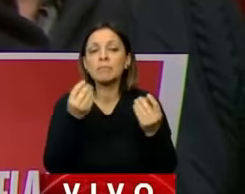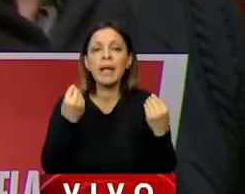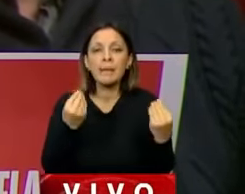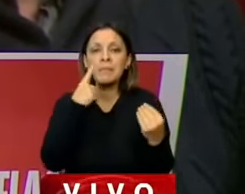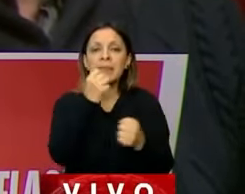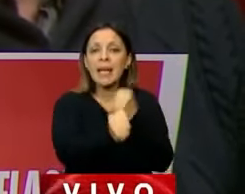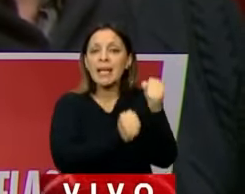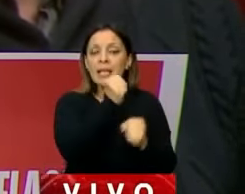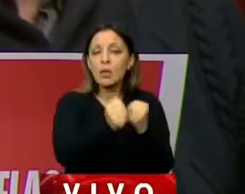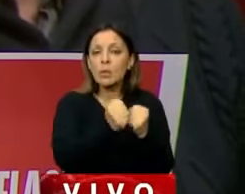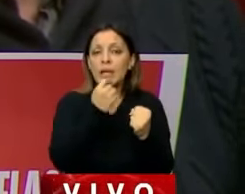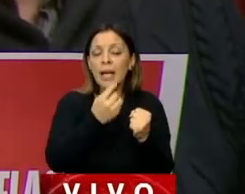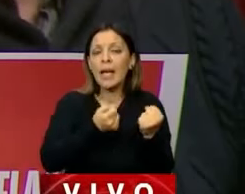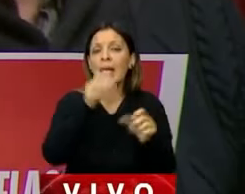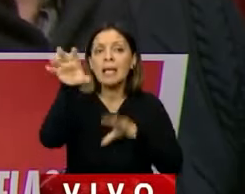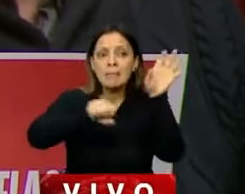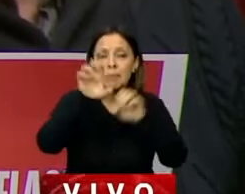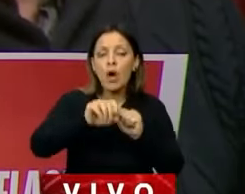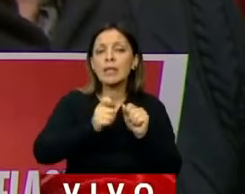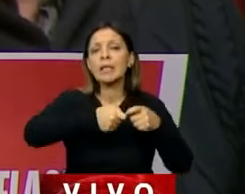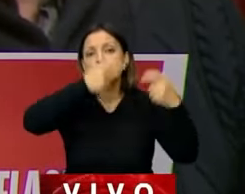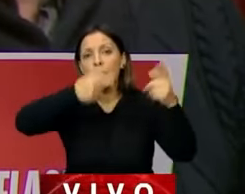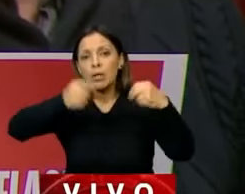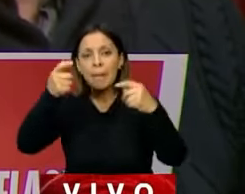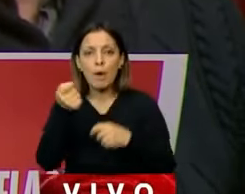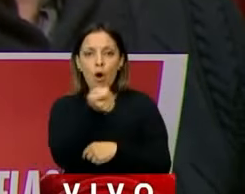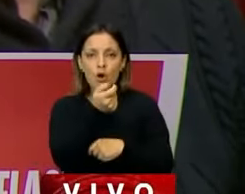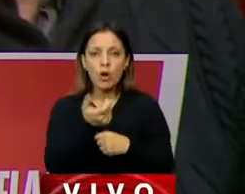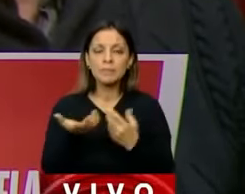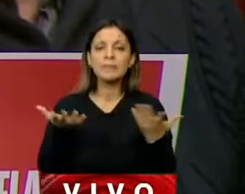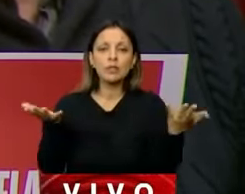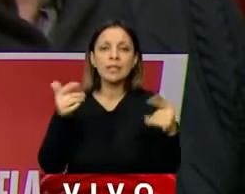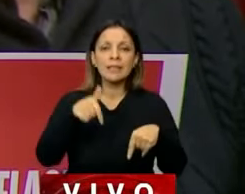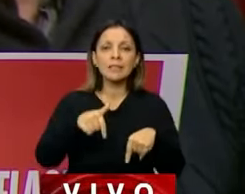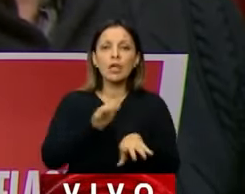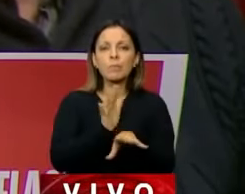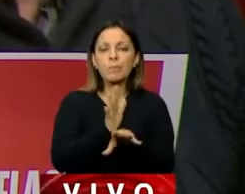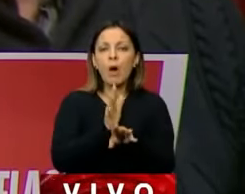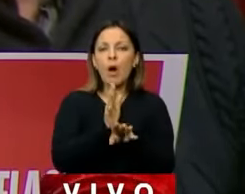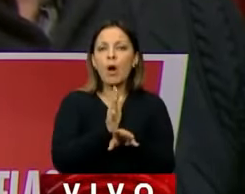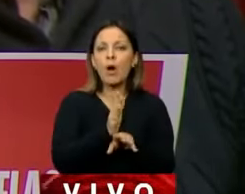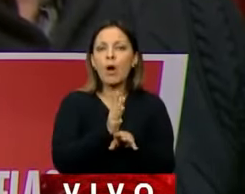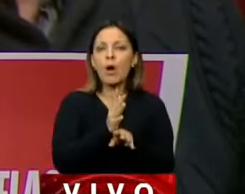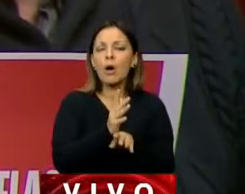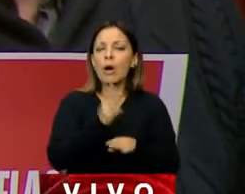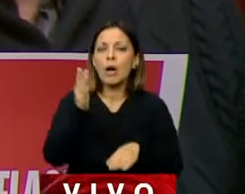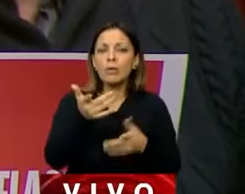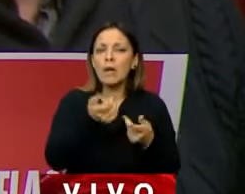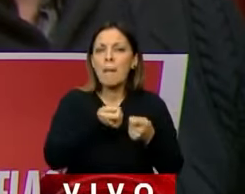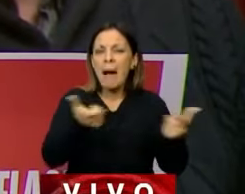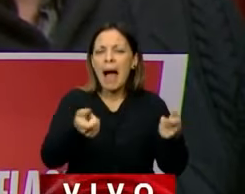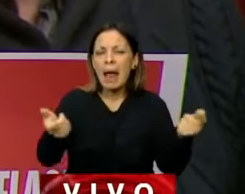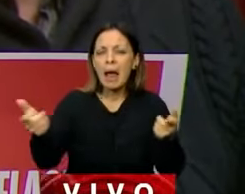industria que mucho importa y poco exporta. Y el hecho de que efectivamente no derrama, lo demuestra que